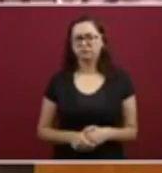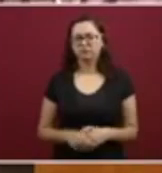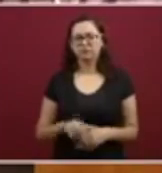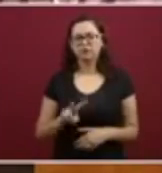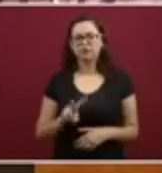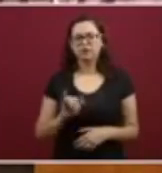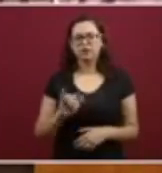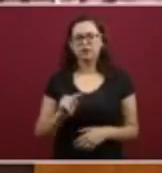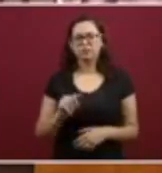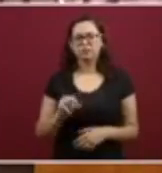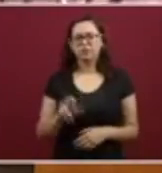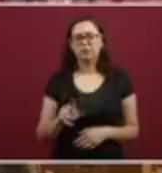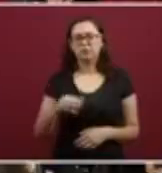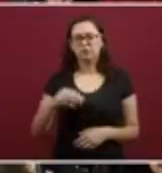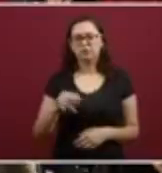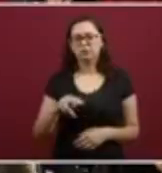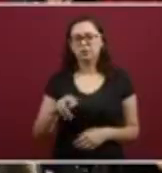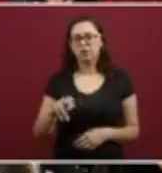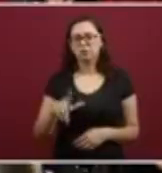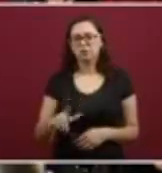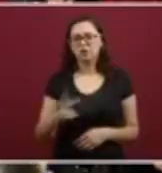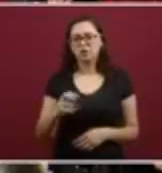Víctor Manuel Pérez López.